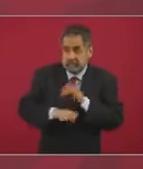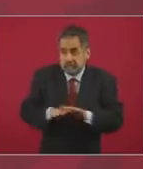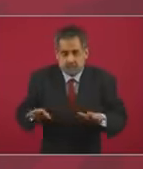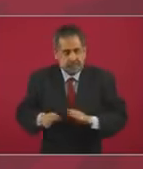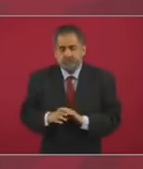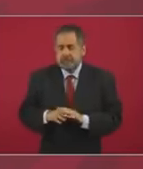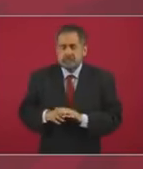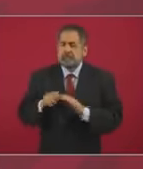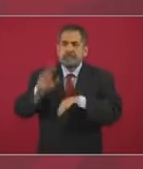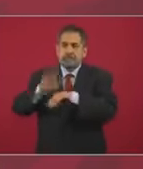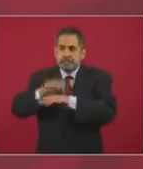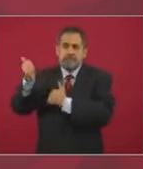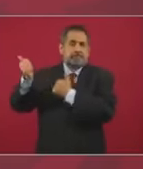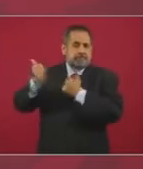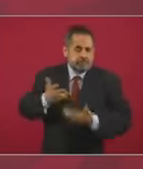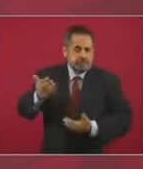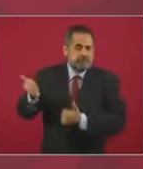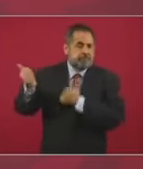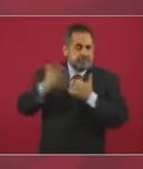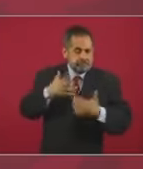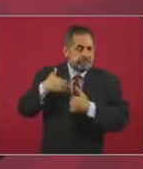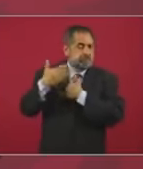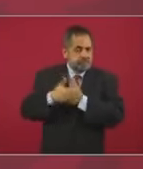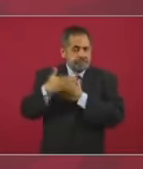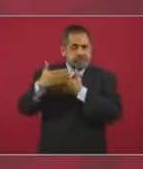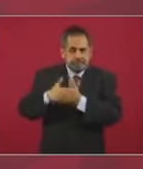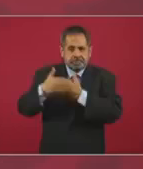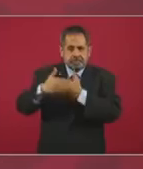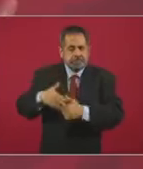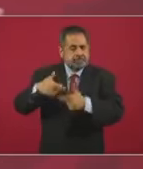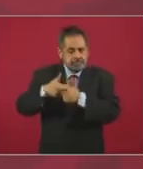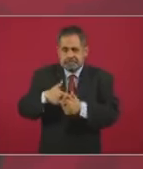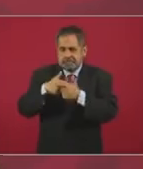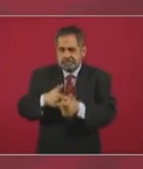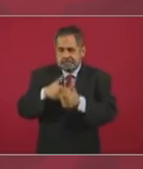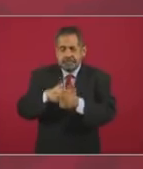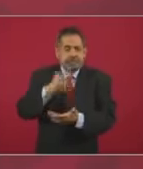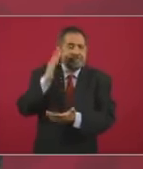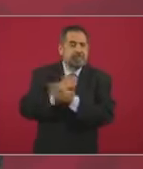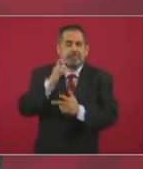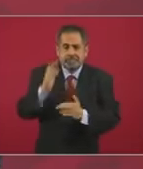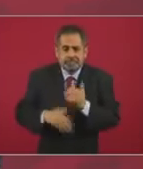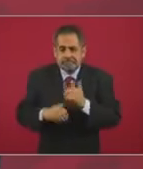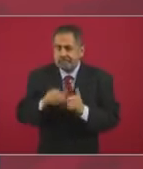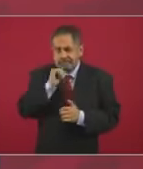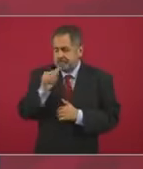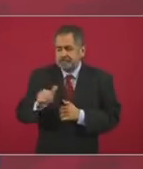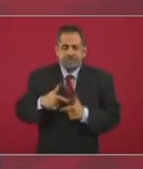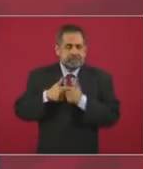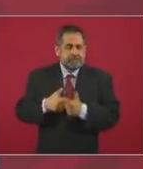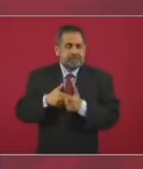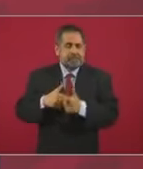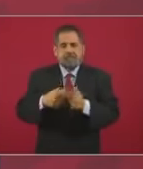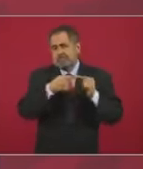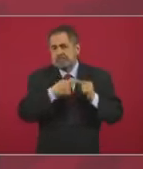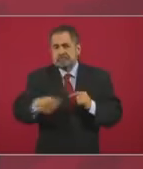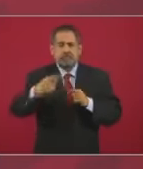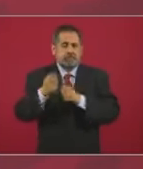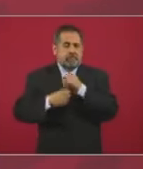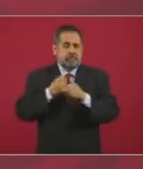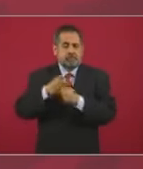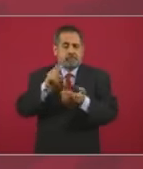La vacunación en México continuará sin descanso en el traspaso del año y durante 2021, como ya